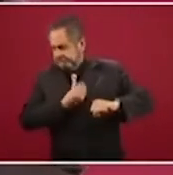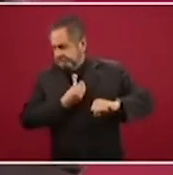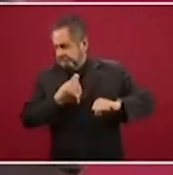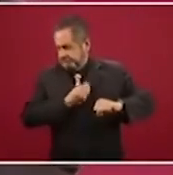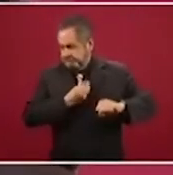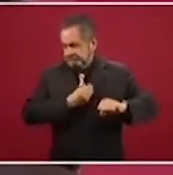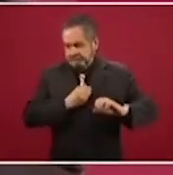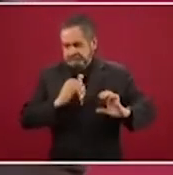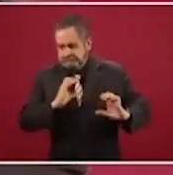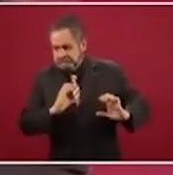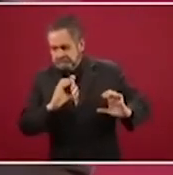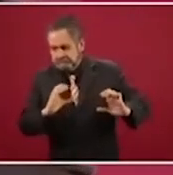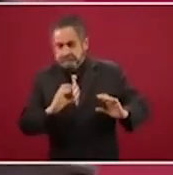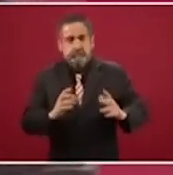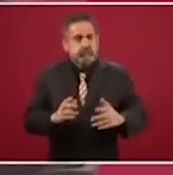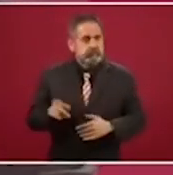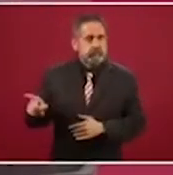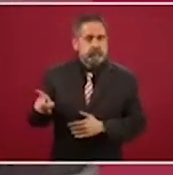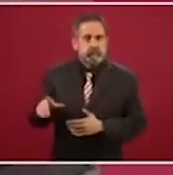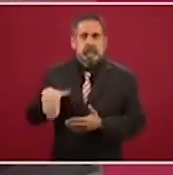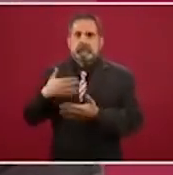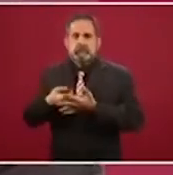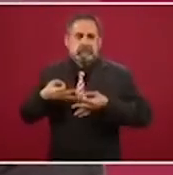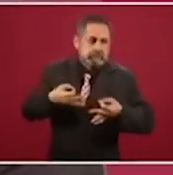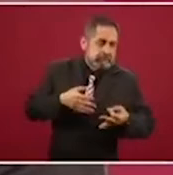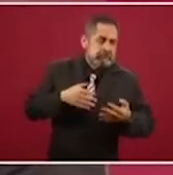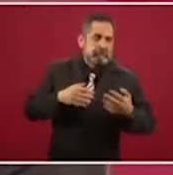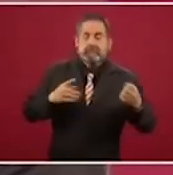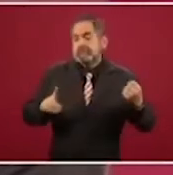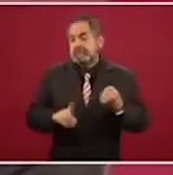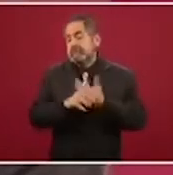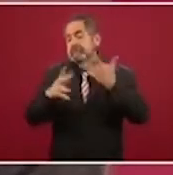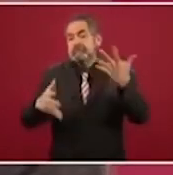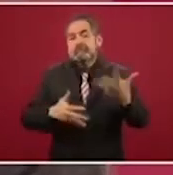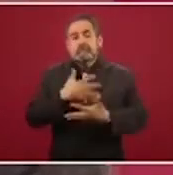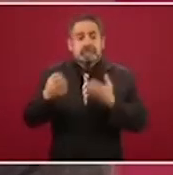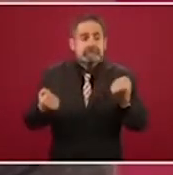no cayeron en la trampa. Incluso